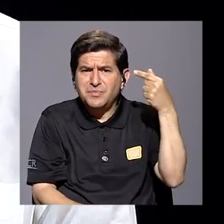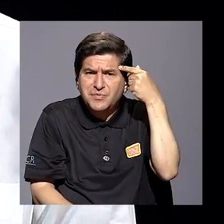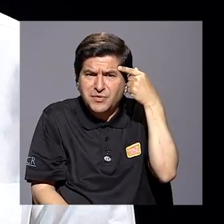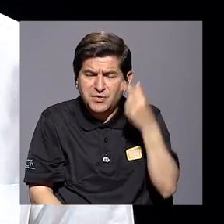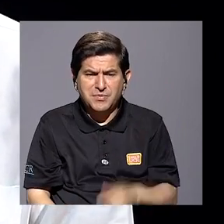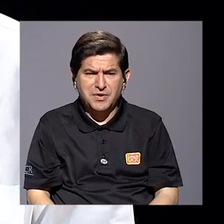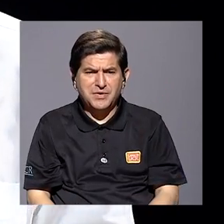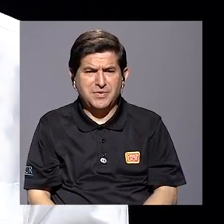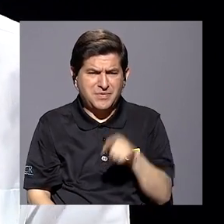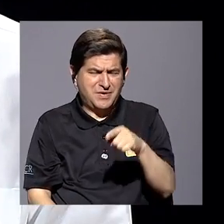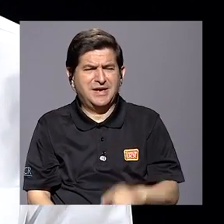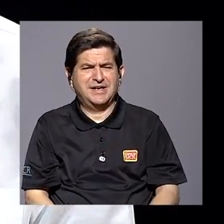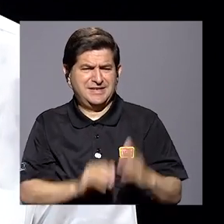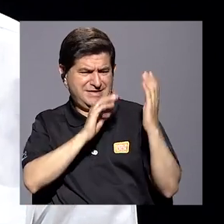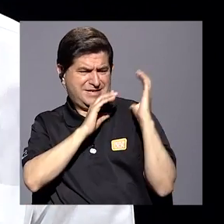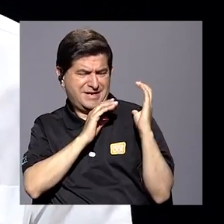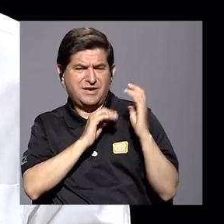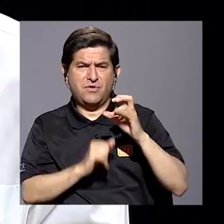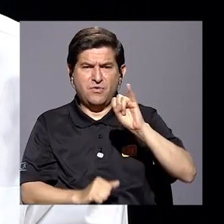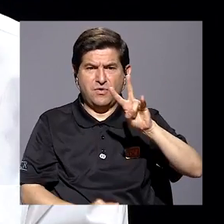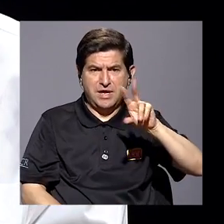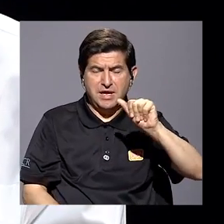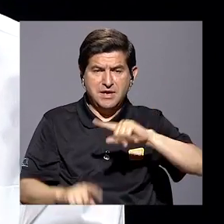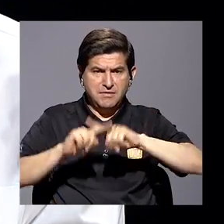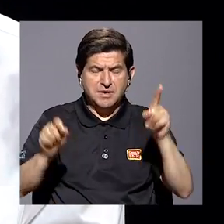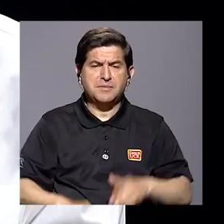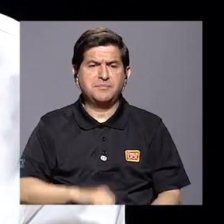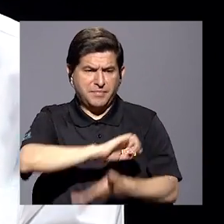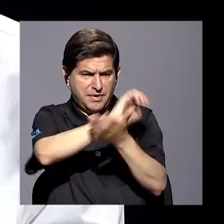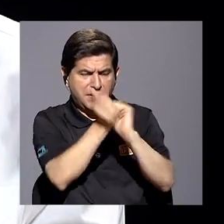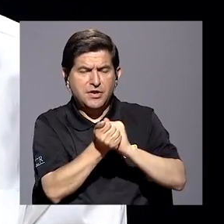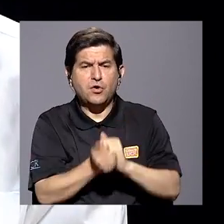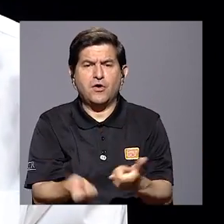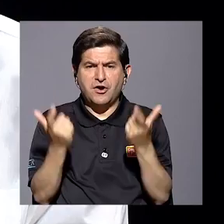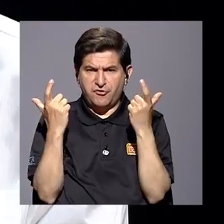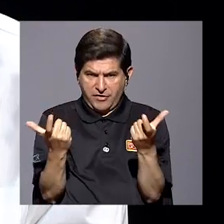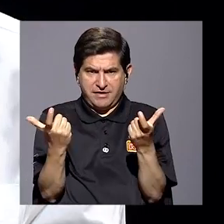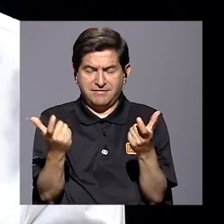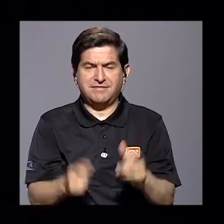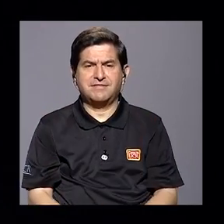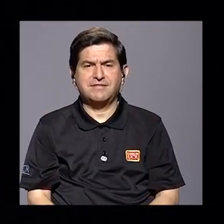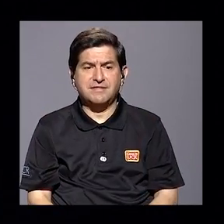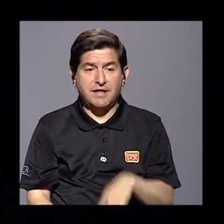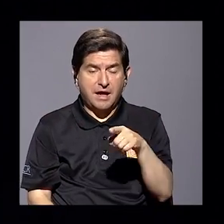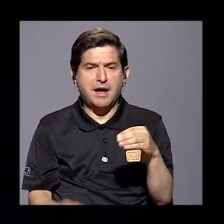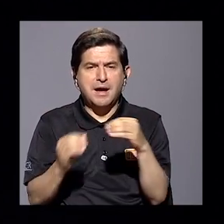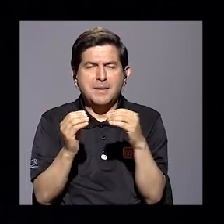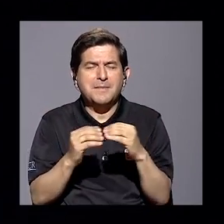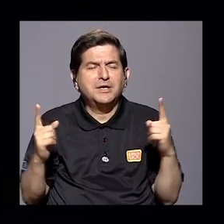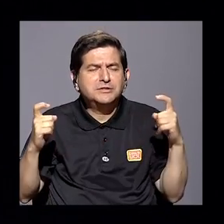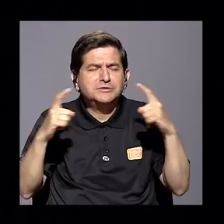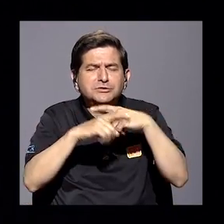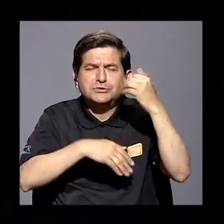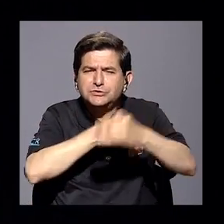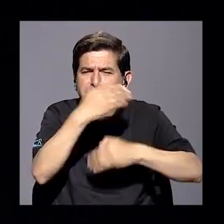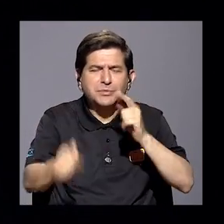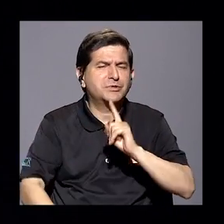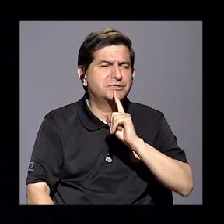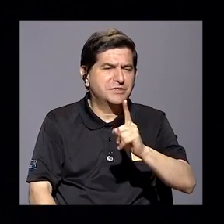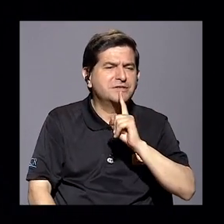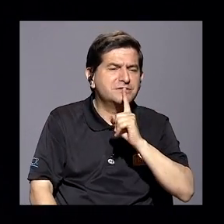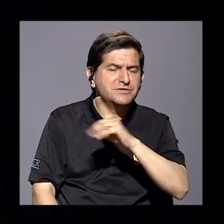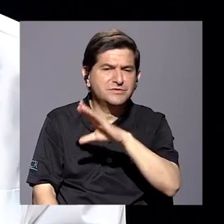que le puso mucho peso al iva pero también contiene reformas en renta que han vuelto mucho más engorroso el